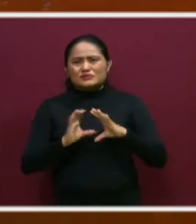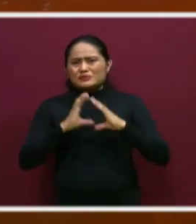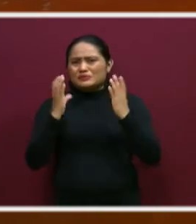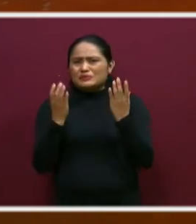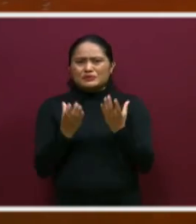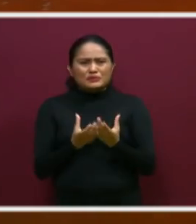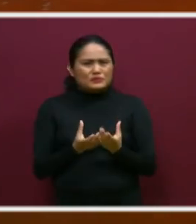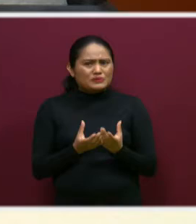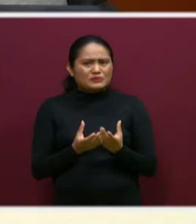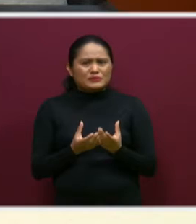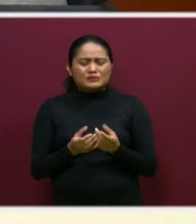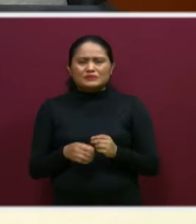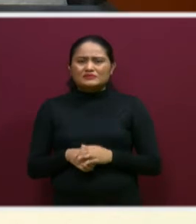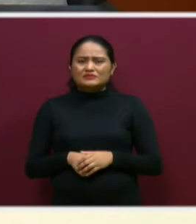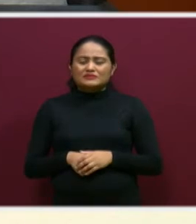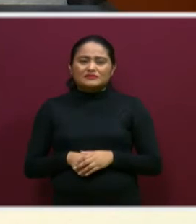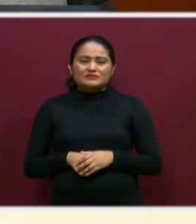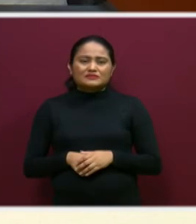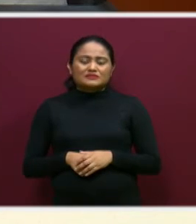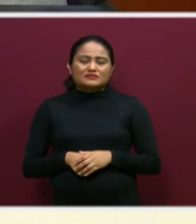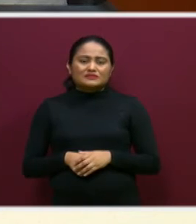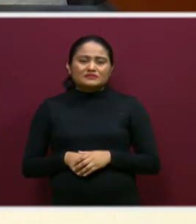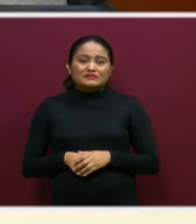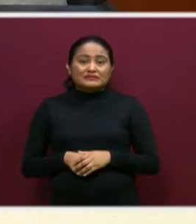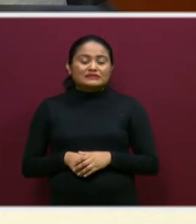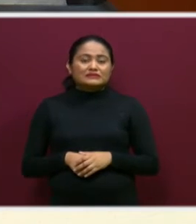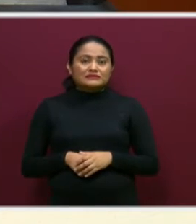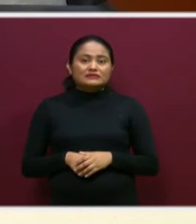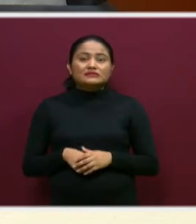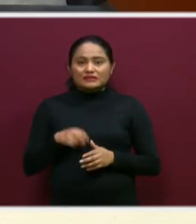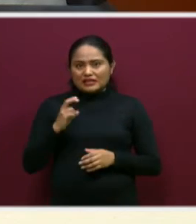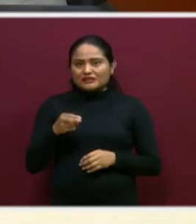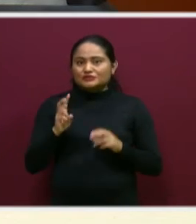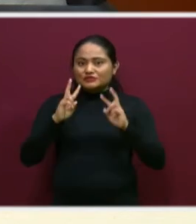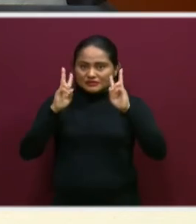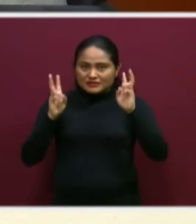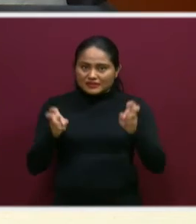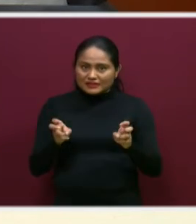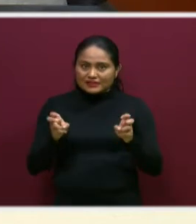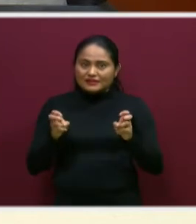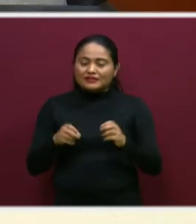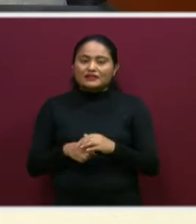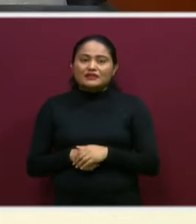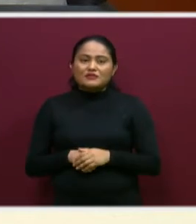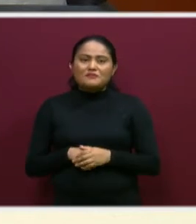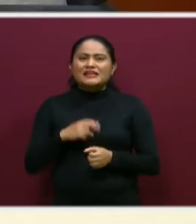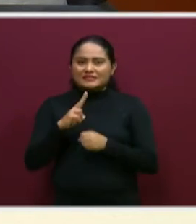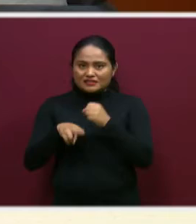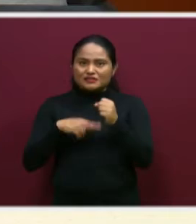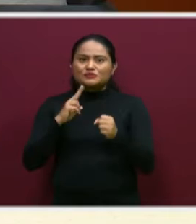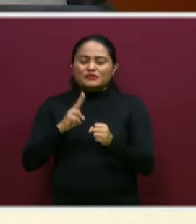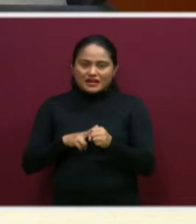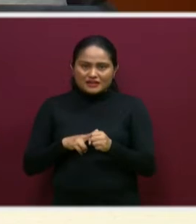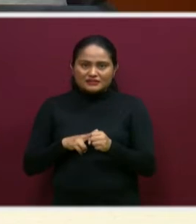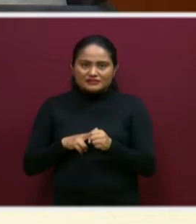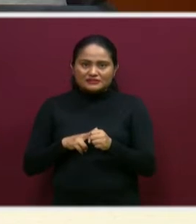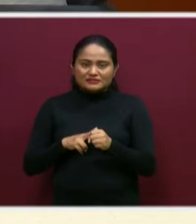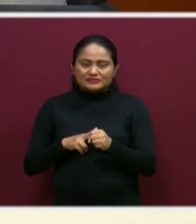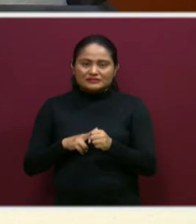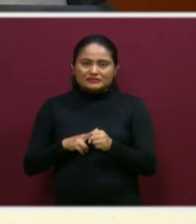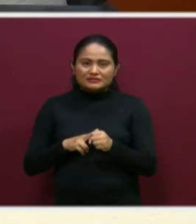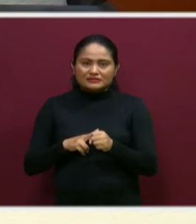así es así es y bueno pues en realidad estos temas que toca la cuestión ecológica también nos viene muy bien para generar una conciencia